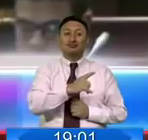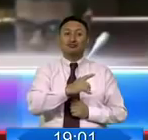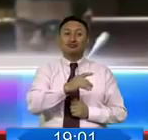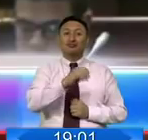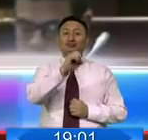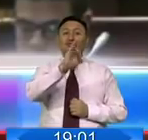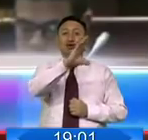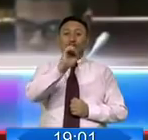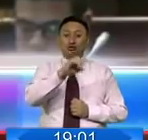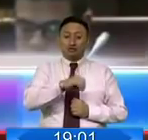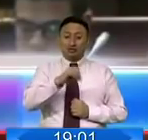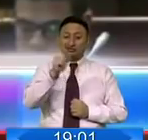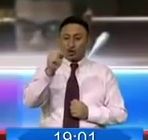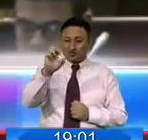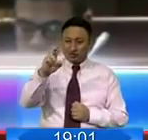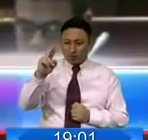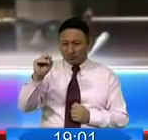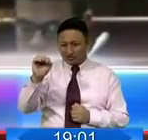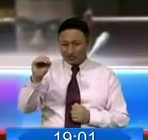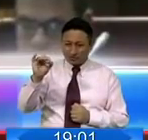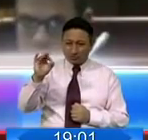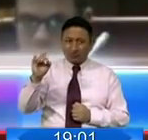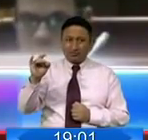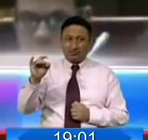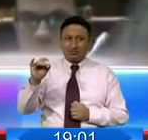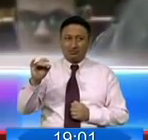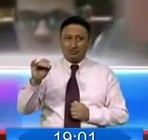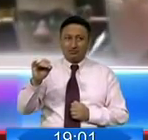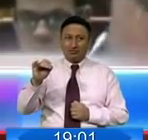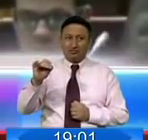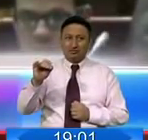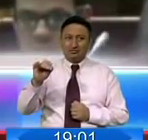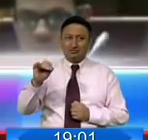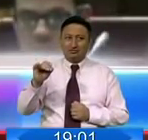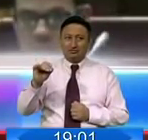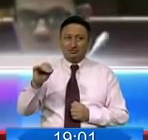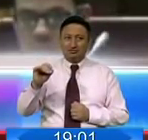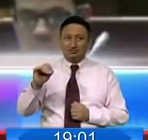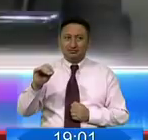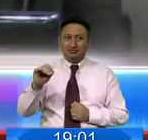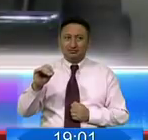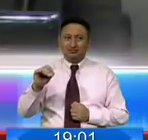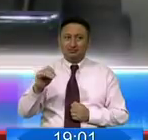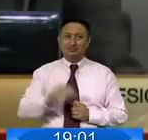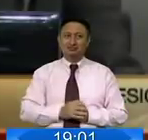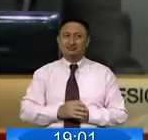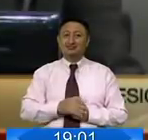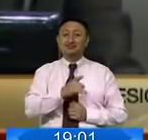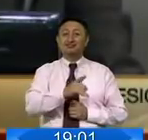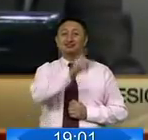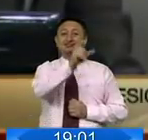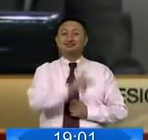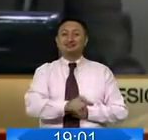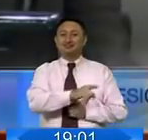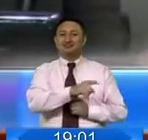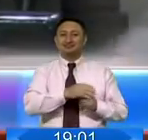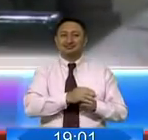son es conejo le espeta el señor